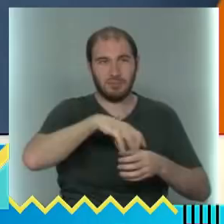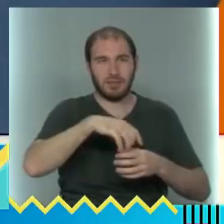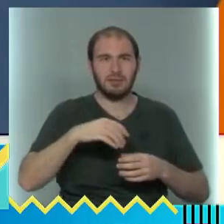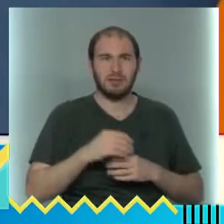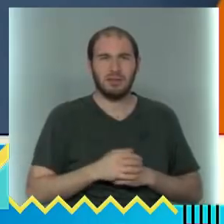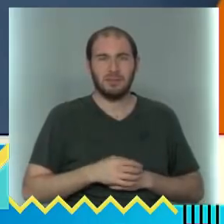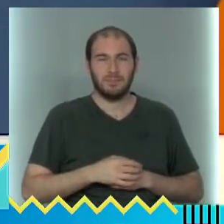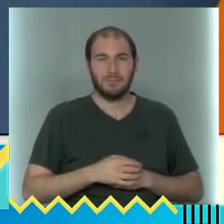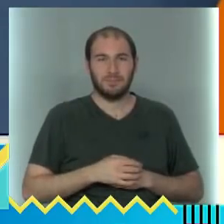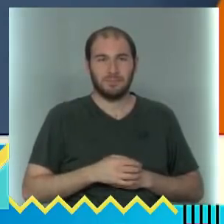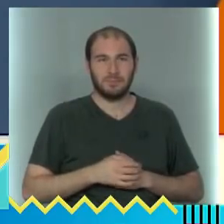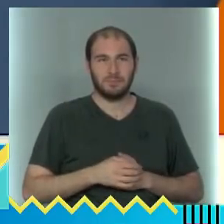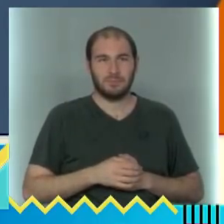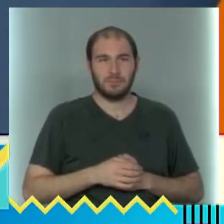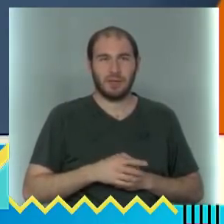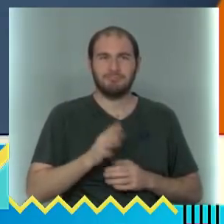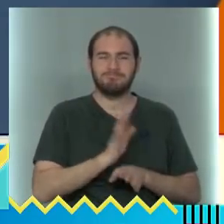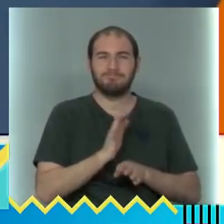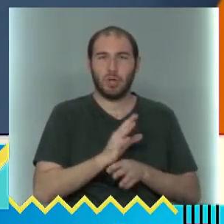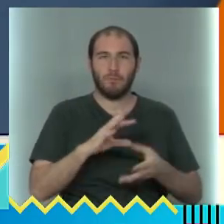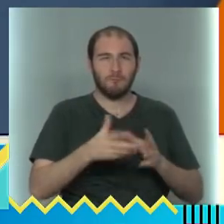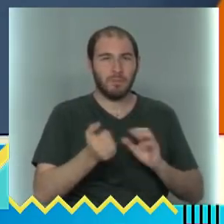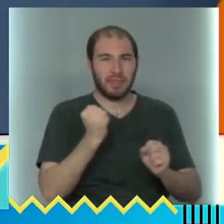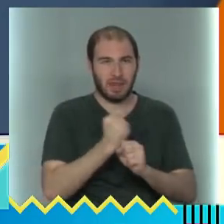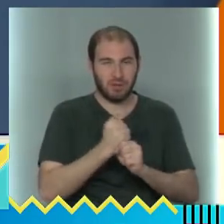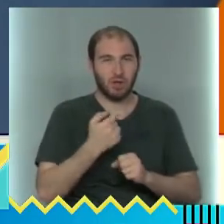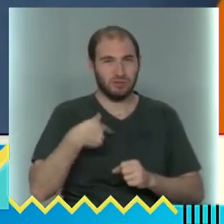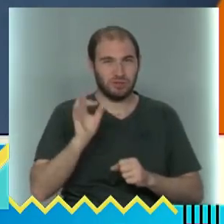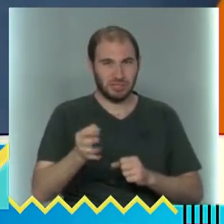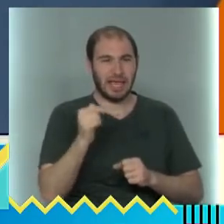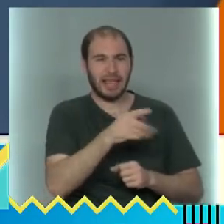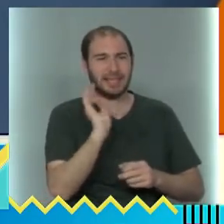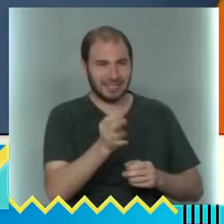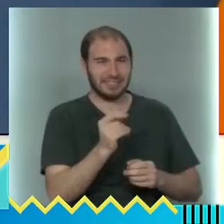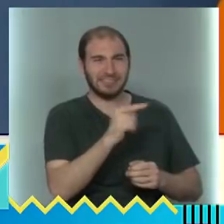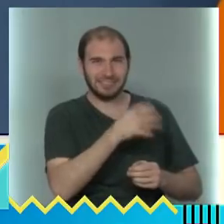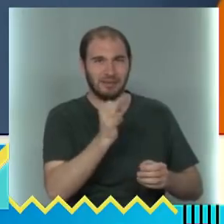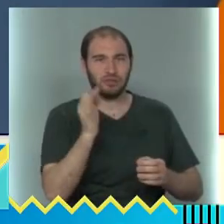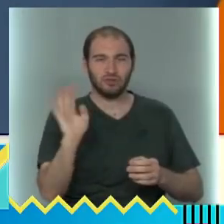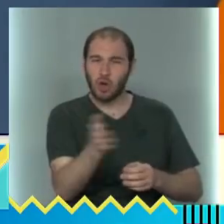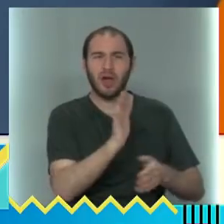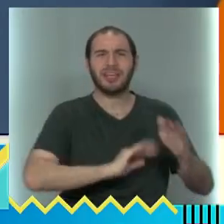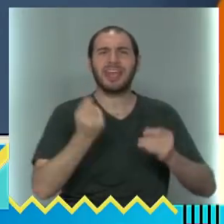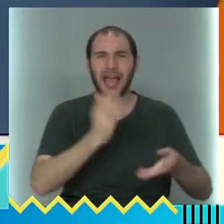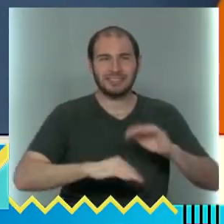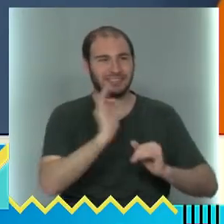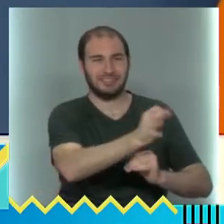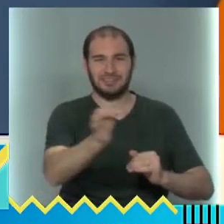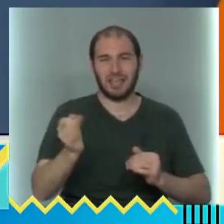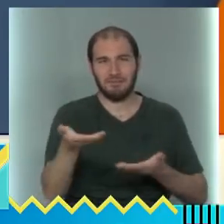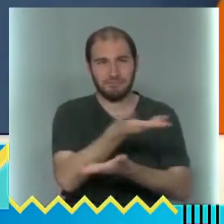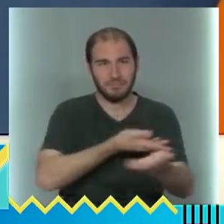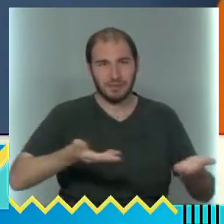decir? Que es una, digamos, una forma de trabajo en lo que yo sé que hace ella sabe lo que hace el otro